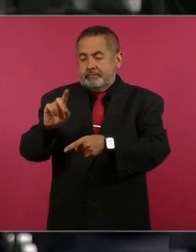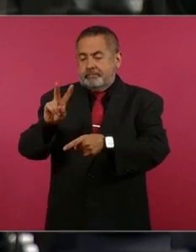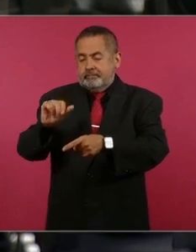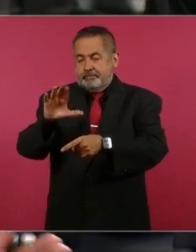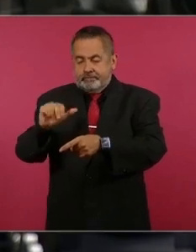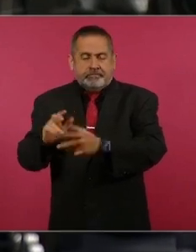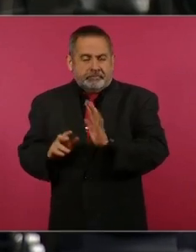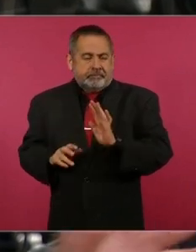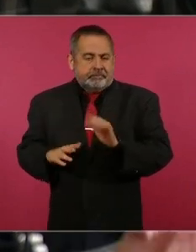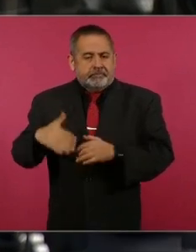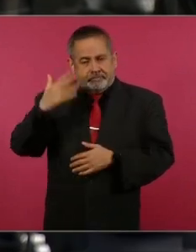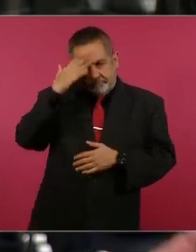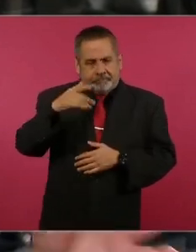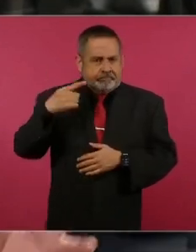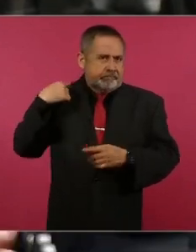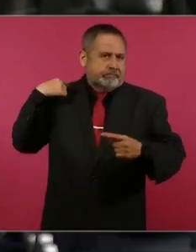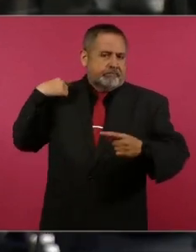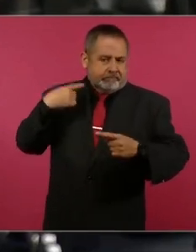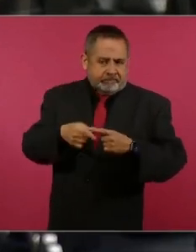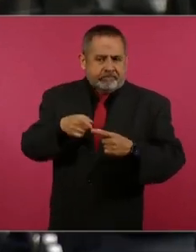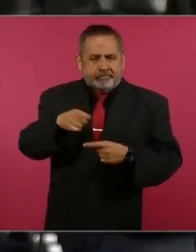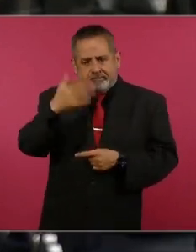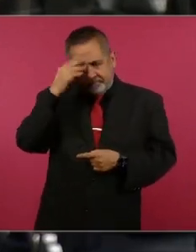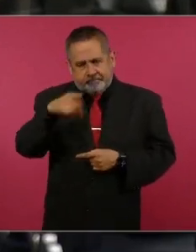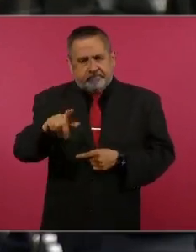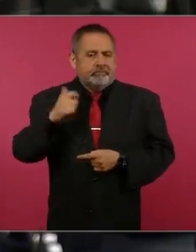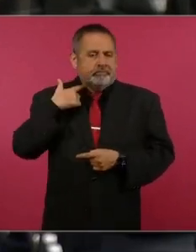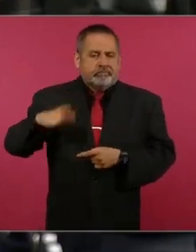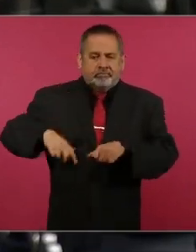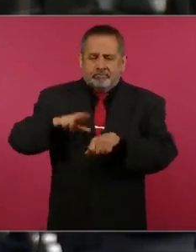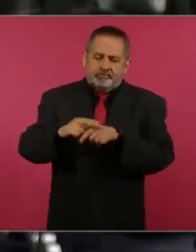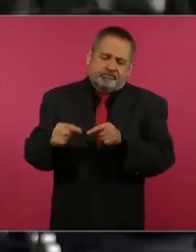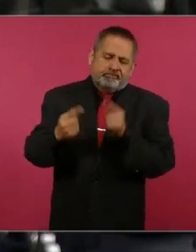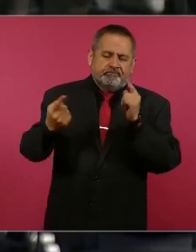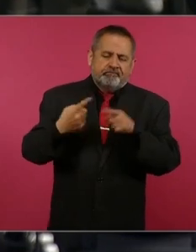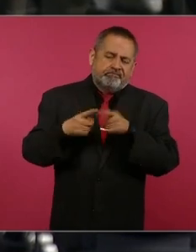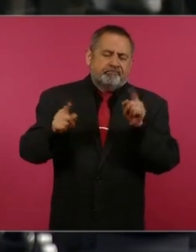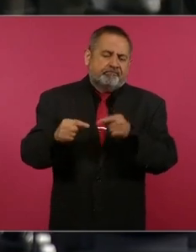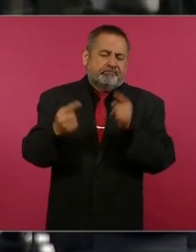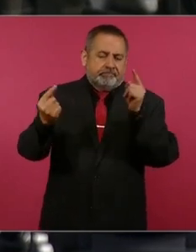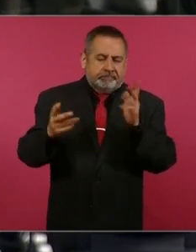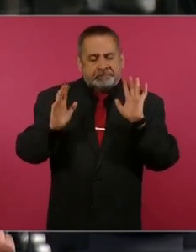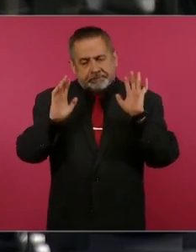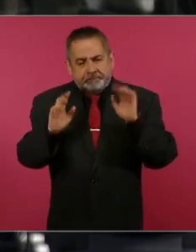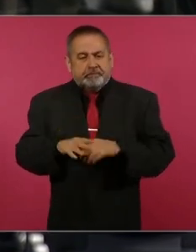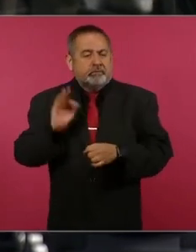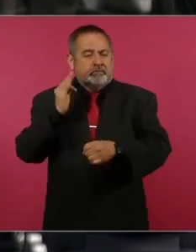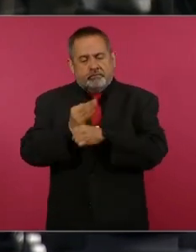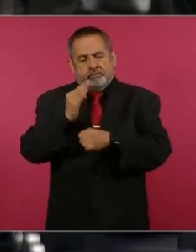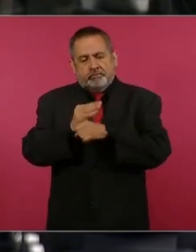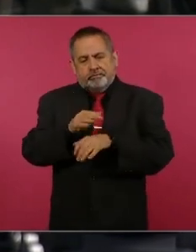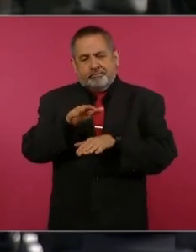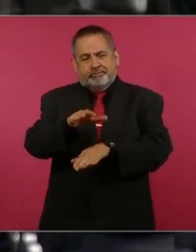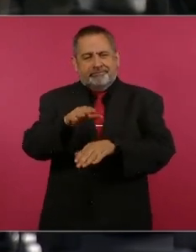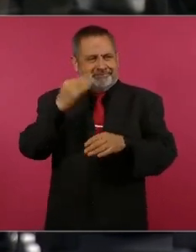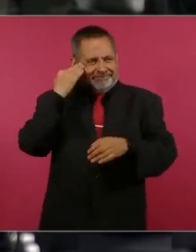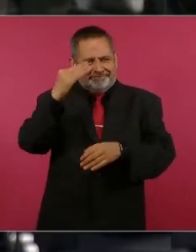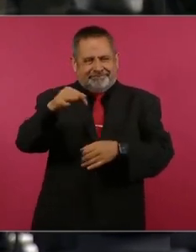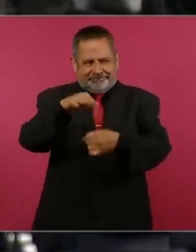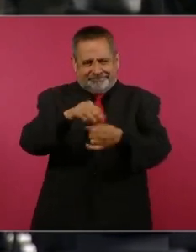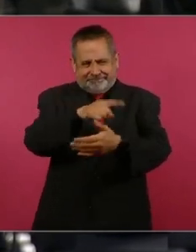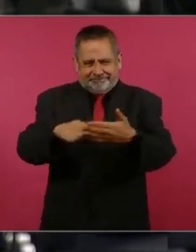las diferencias que hubo en el transcurso de su gobierno con el exgobernador. Entiendo que por el tema electoral y la veda es complicado